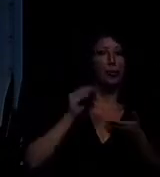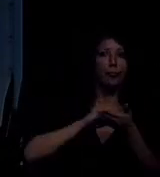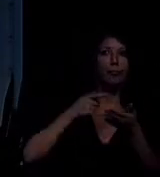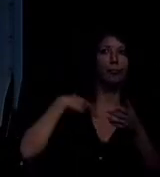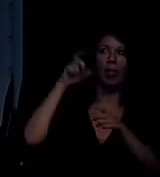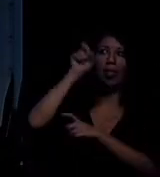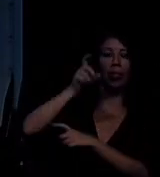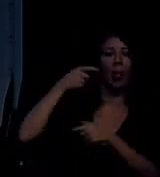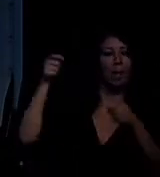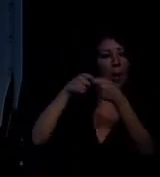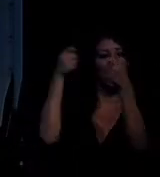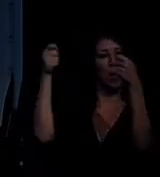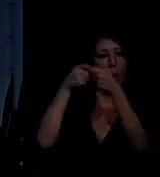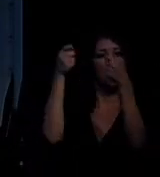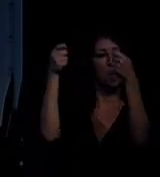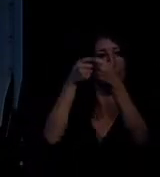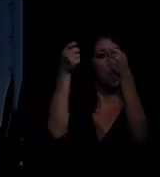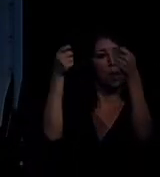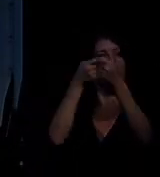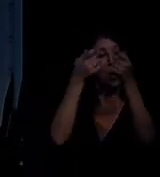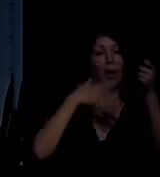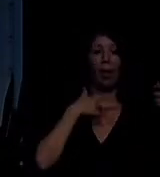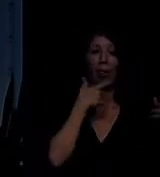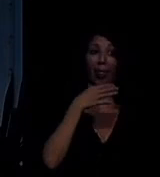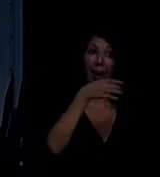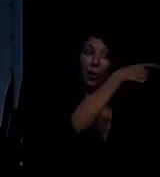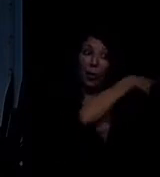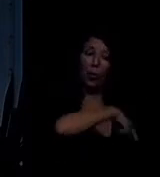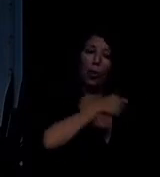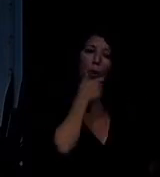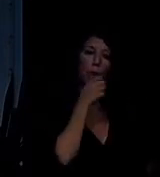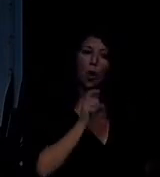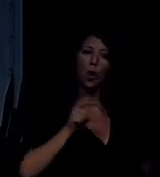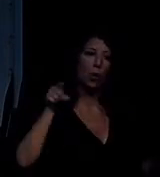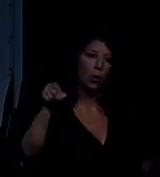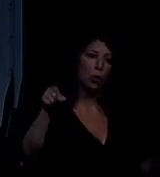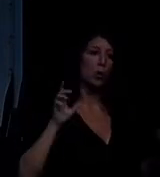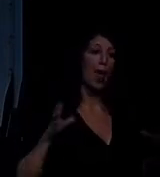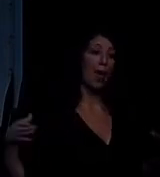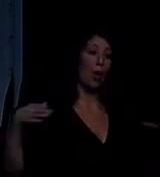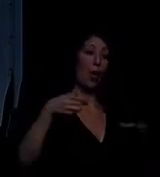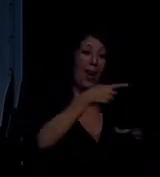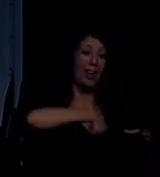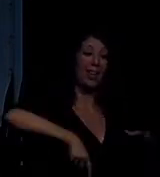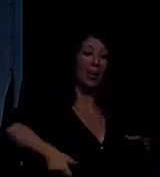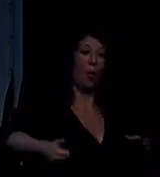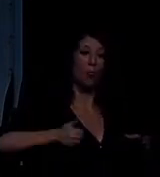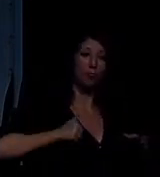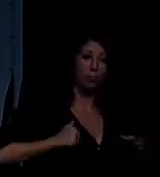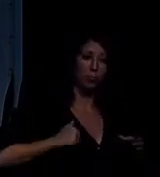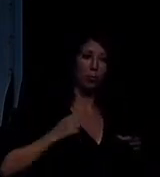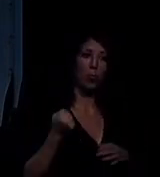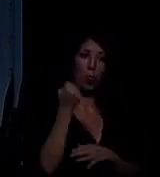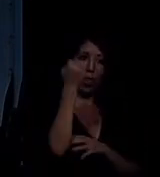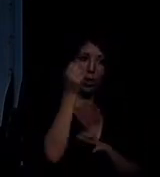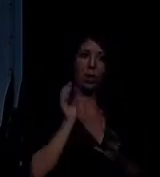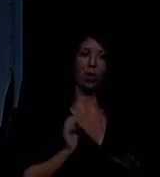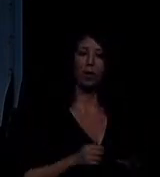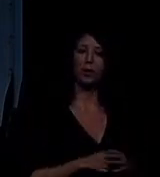rompiendo, ¿no? O sea, es un claro ejemplo de cómo al patriarcado no le gusta que entremos a lo colectivo, que entremos a lo